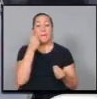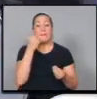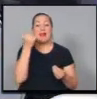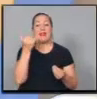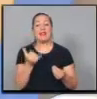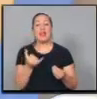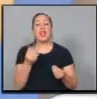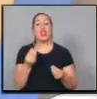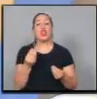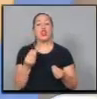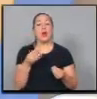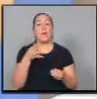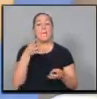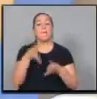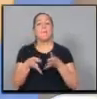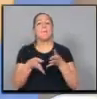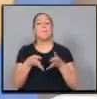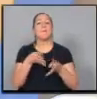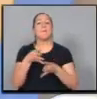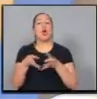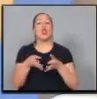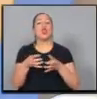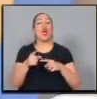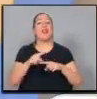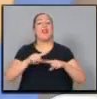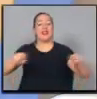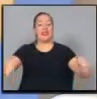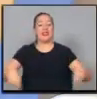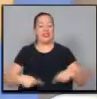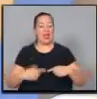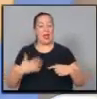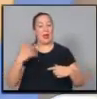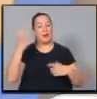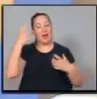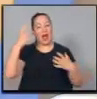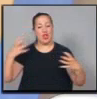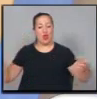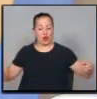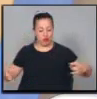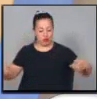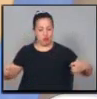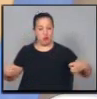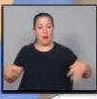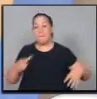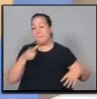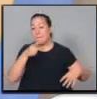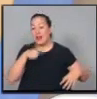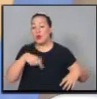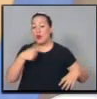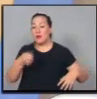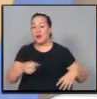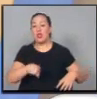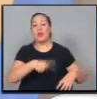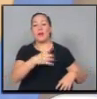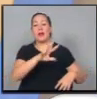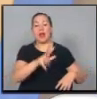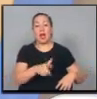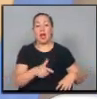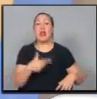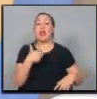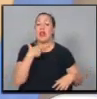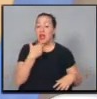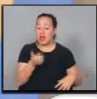parte del motor del jacuzzi de su baño. Bueno, evidentemente se lo habrían robado cuando cometieron el asesinato y fue la hija menor la